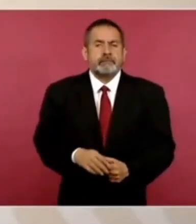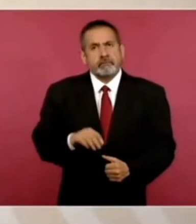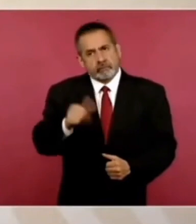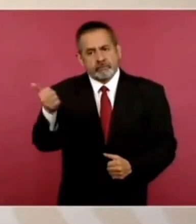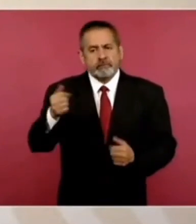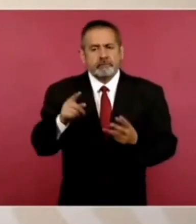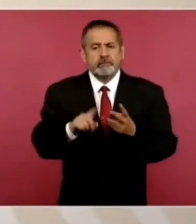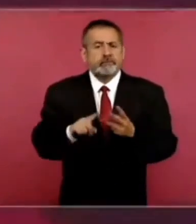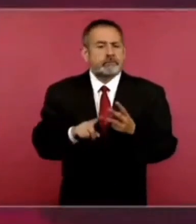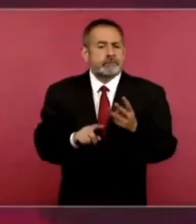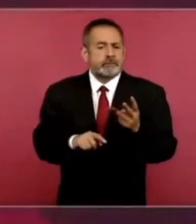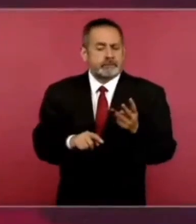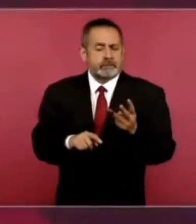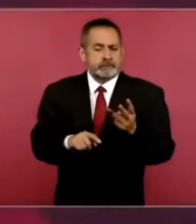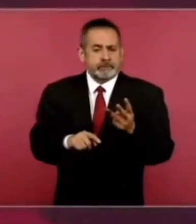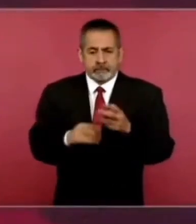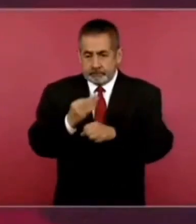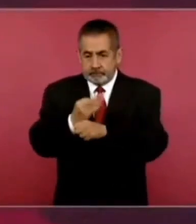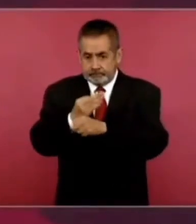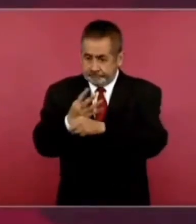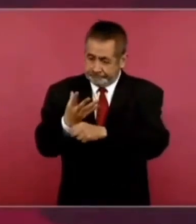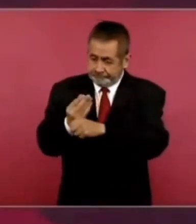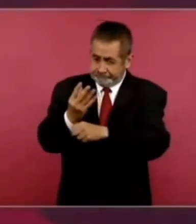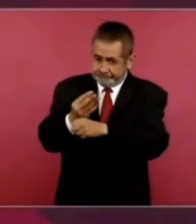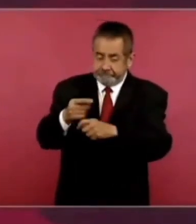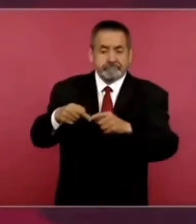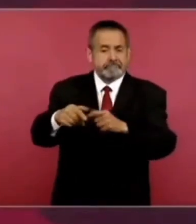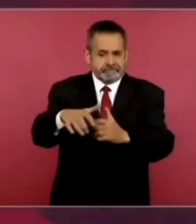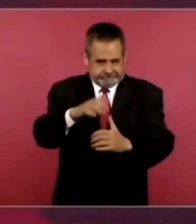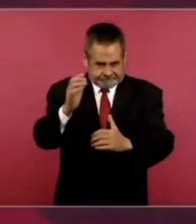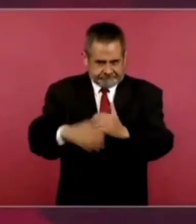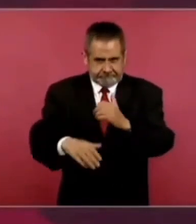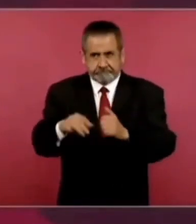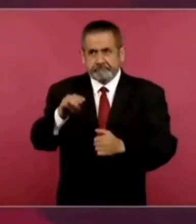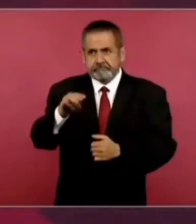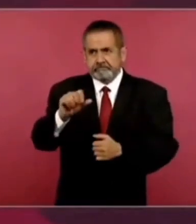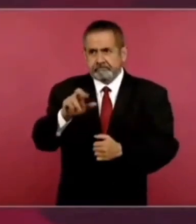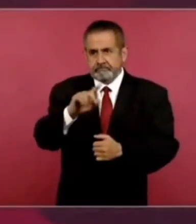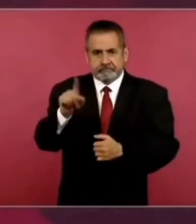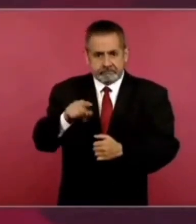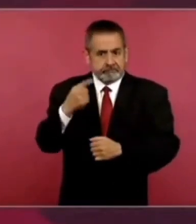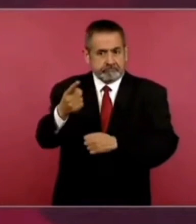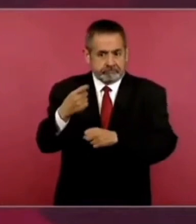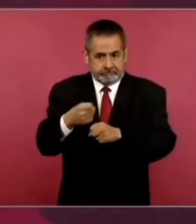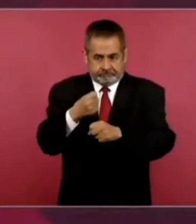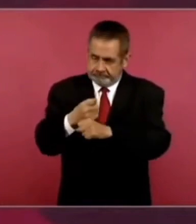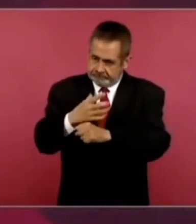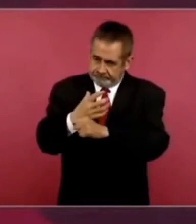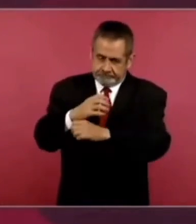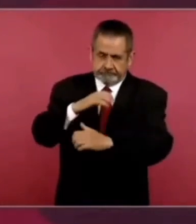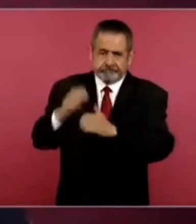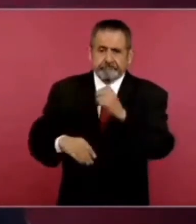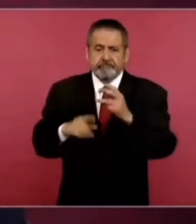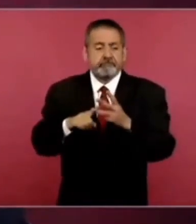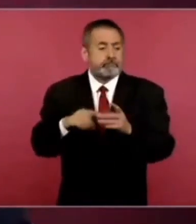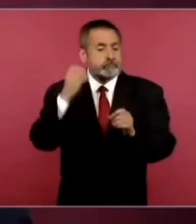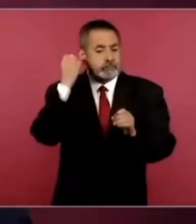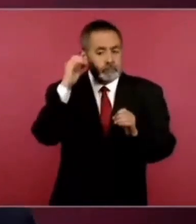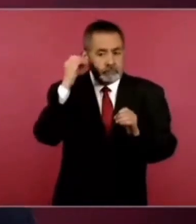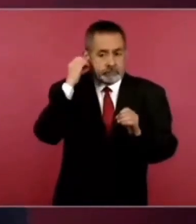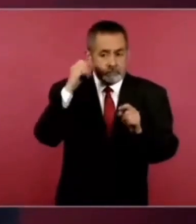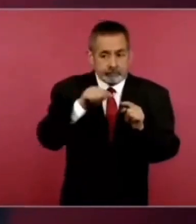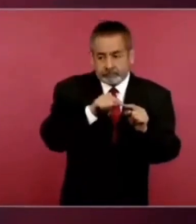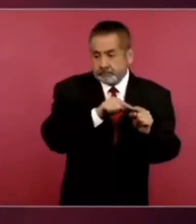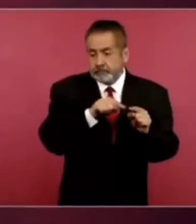Luego, se está construyendo y se va a terminar también en marzo del año próximo la de Oaxaca al